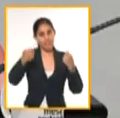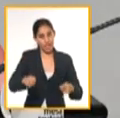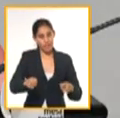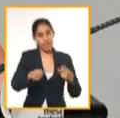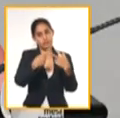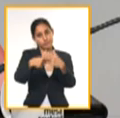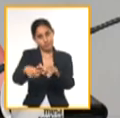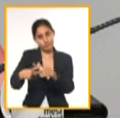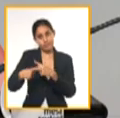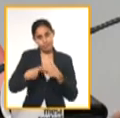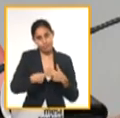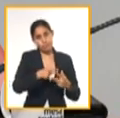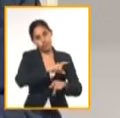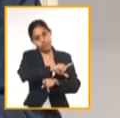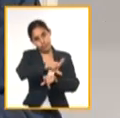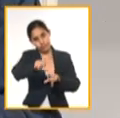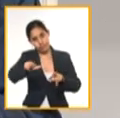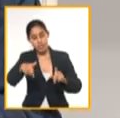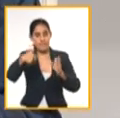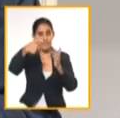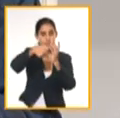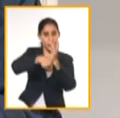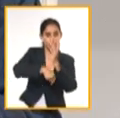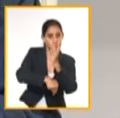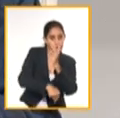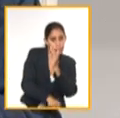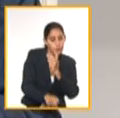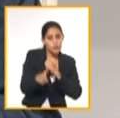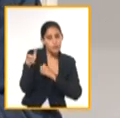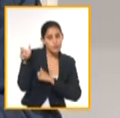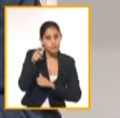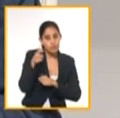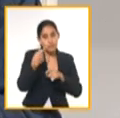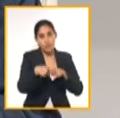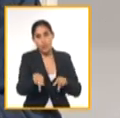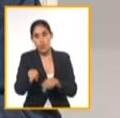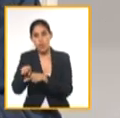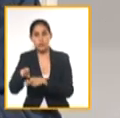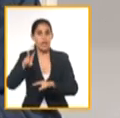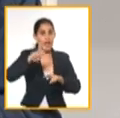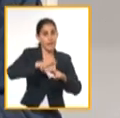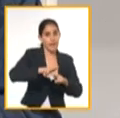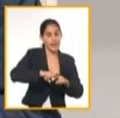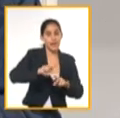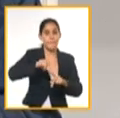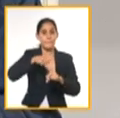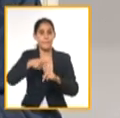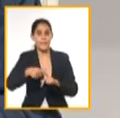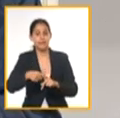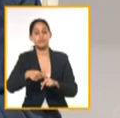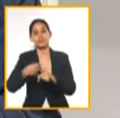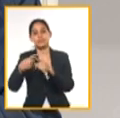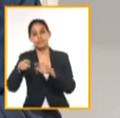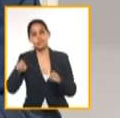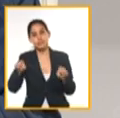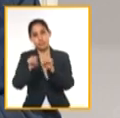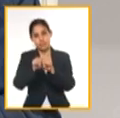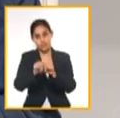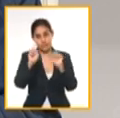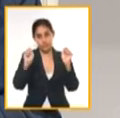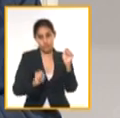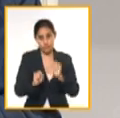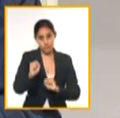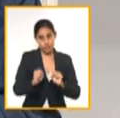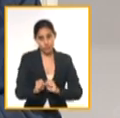profundas. Sí, reparaciones más profundas. La unidad de Habana también, igual que la de Renté. En esas condiciones hemos estado operando el sistema como mismo